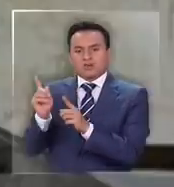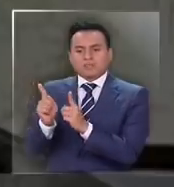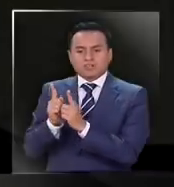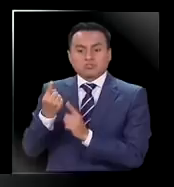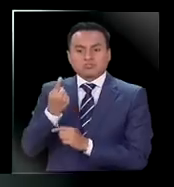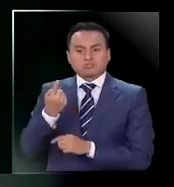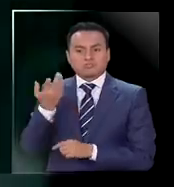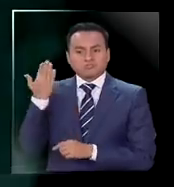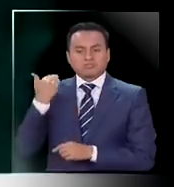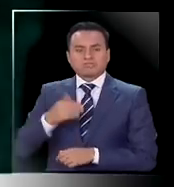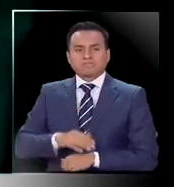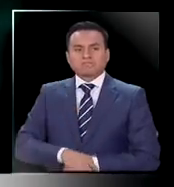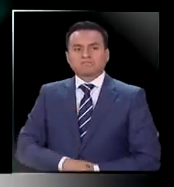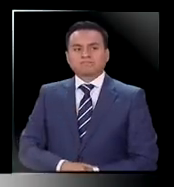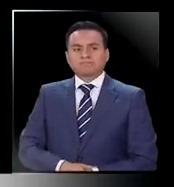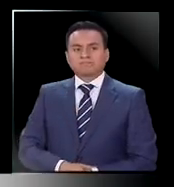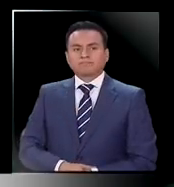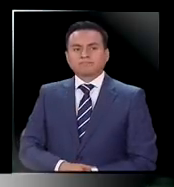solo.